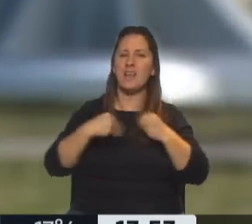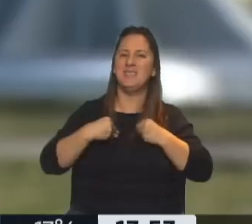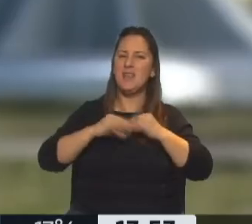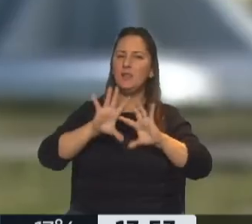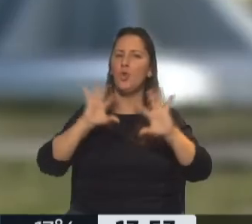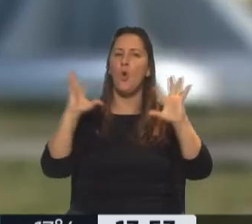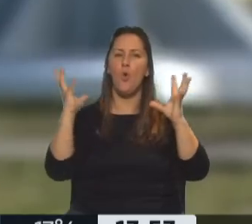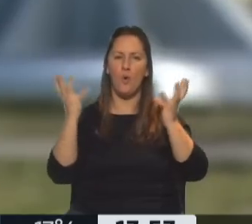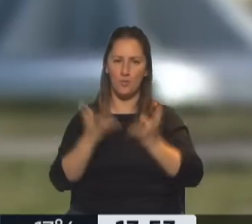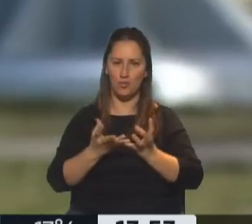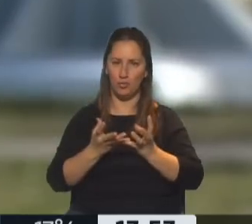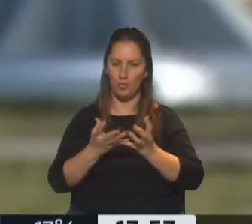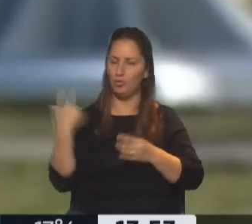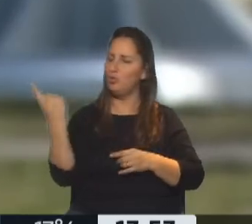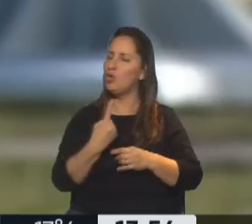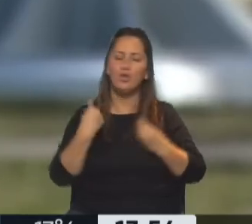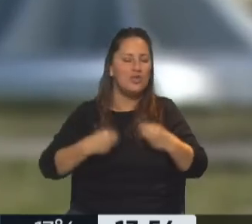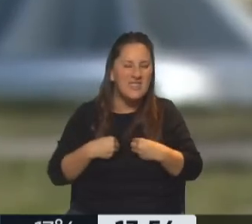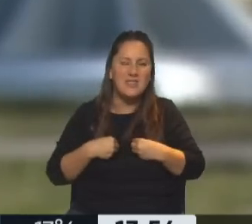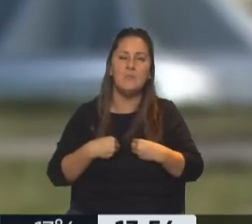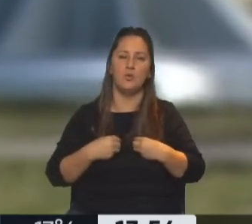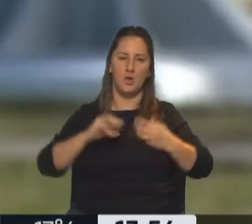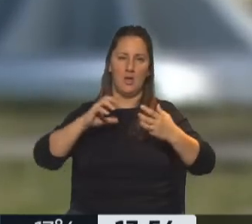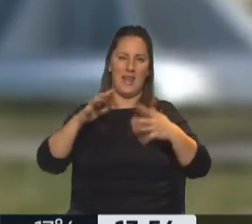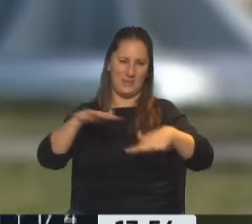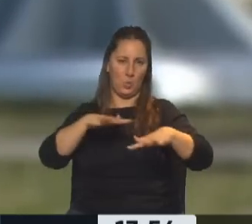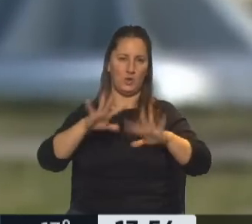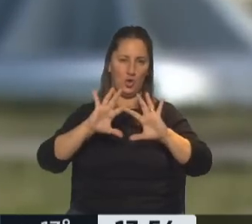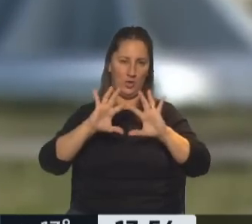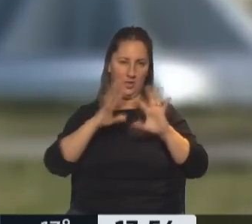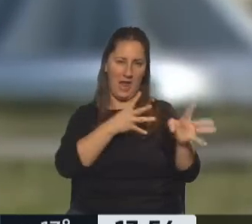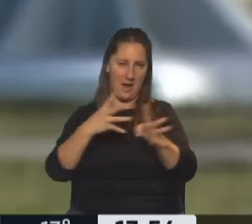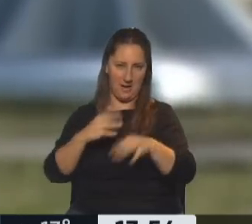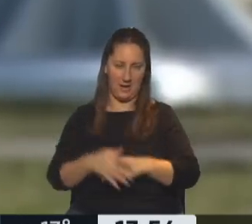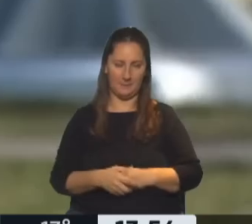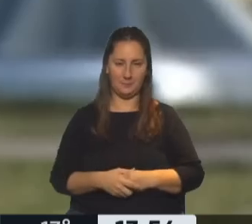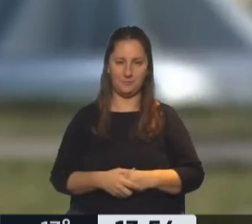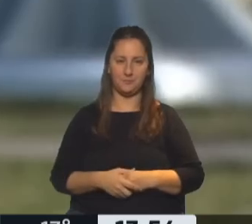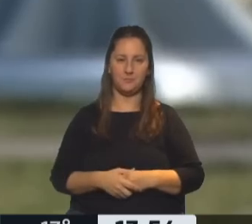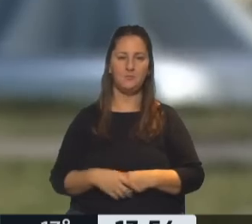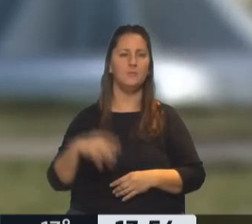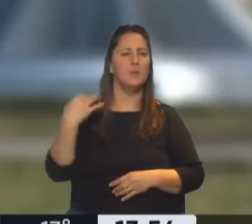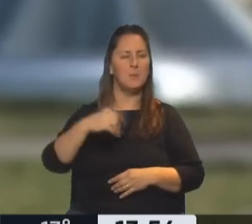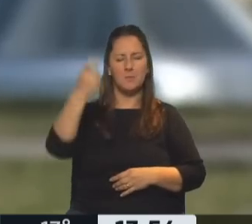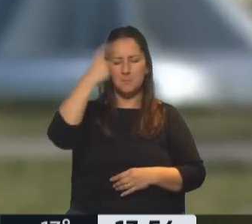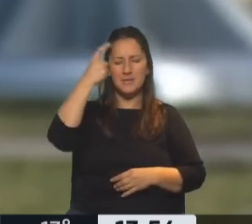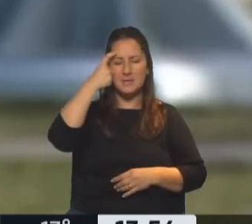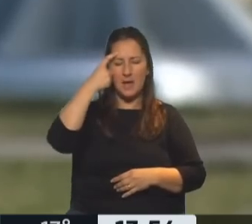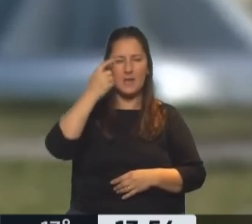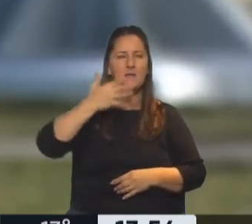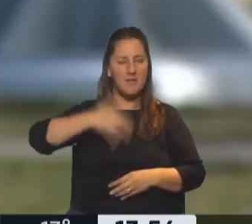Y en consecuencia llega a todos, nos toca a todos, nos alcanza a todos. Tenemos que ser muy conscientes de